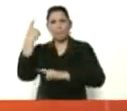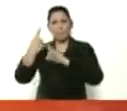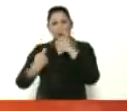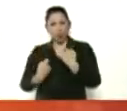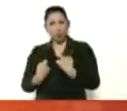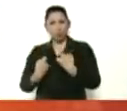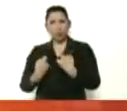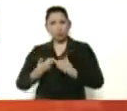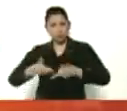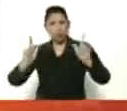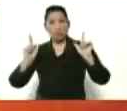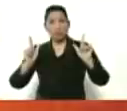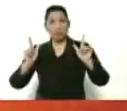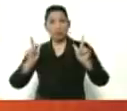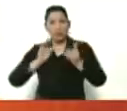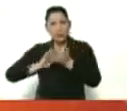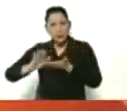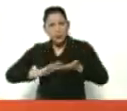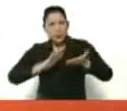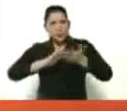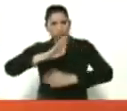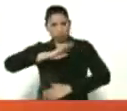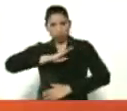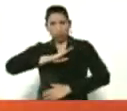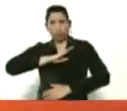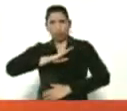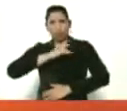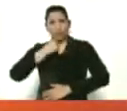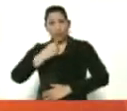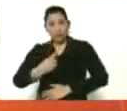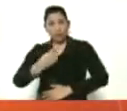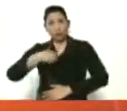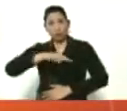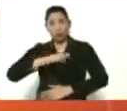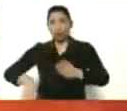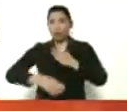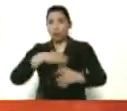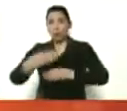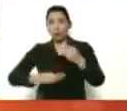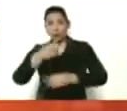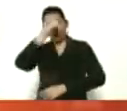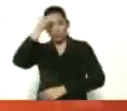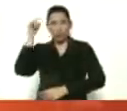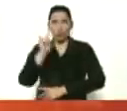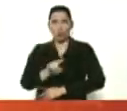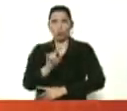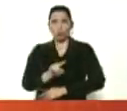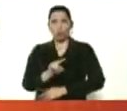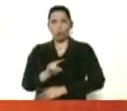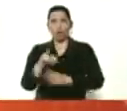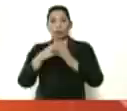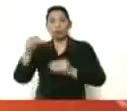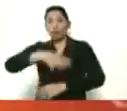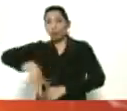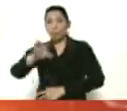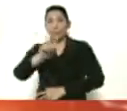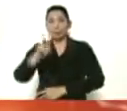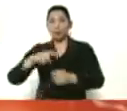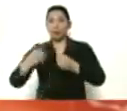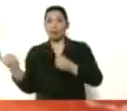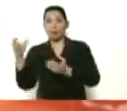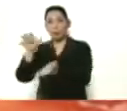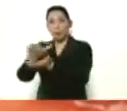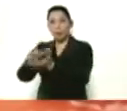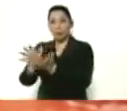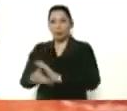permite corregirme y decir que lo que vamos a hacer el domingo y el lunes va a ser en todo el país, excepto en Nueva